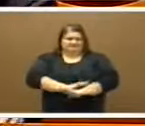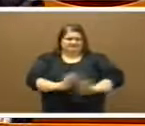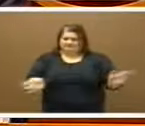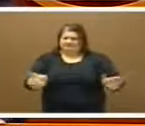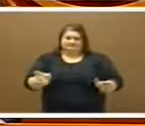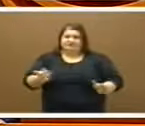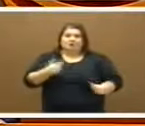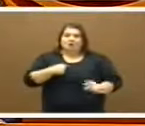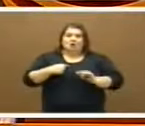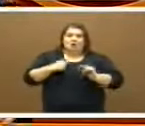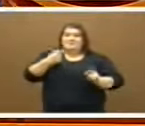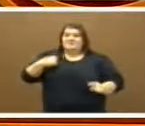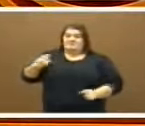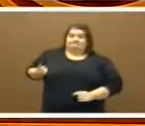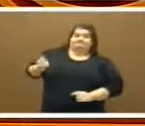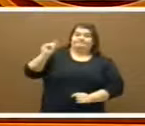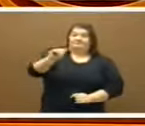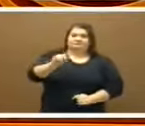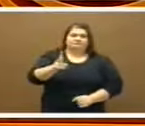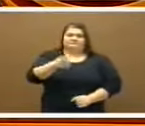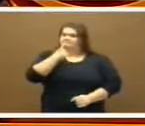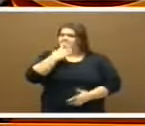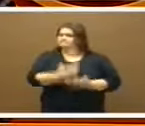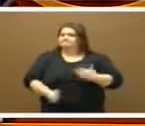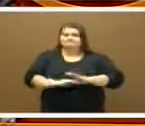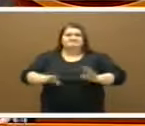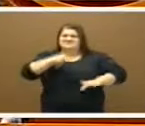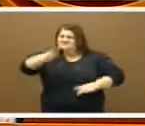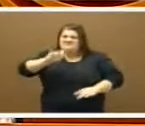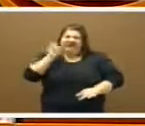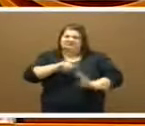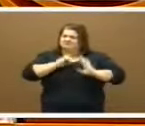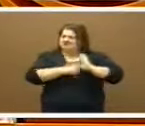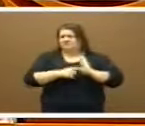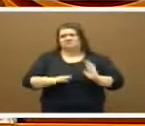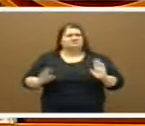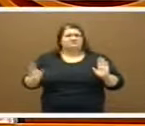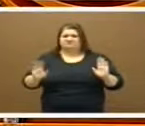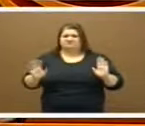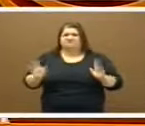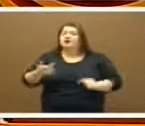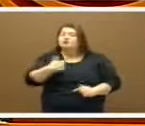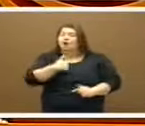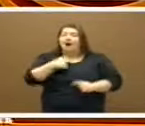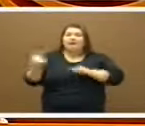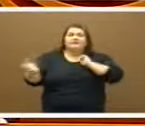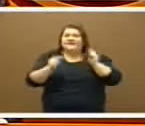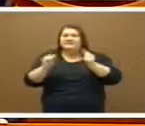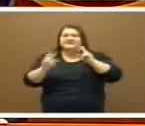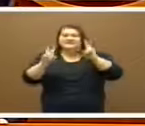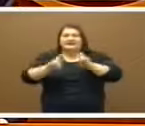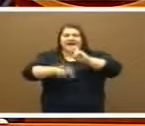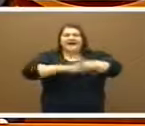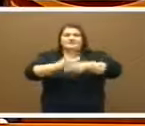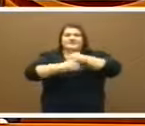pena rebatirle lo que acaba de decir en su réplica, porque miente absolutamente. Y tampoco quiero evitar el debate sobre las